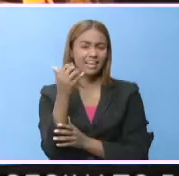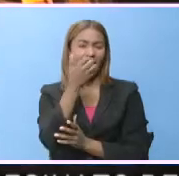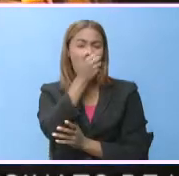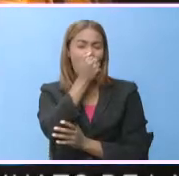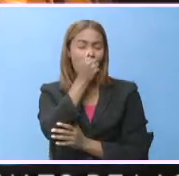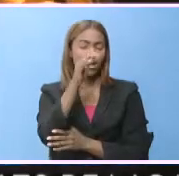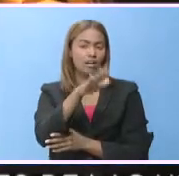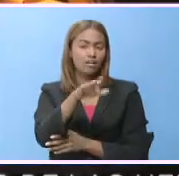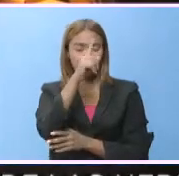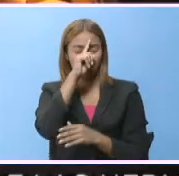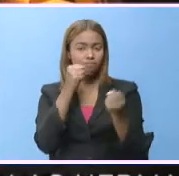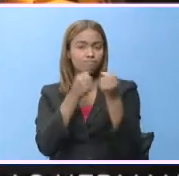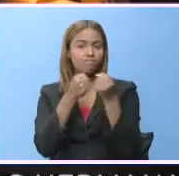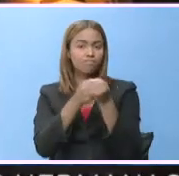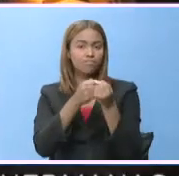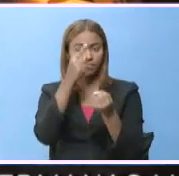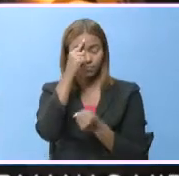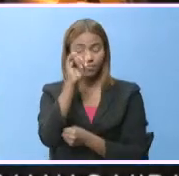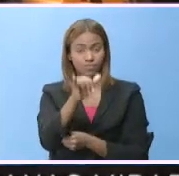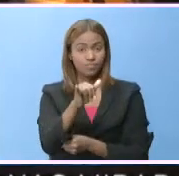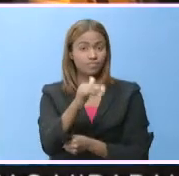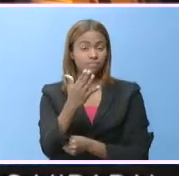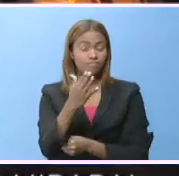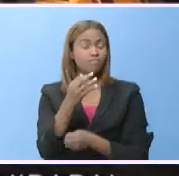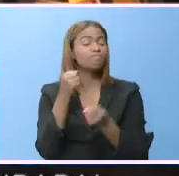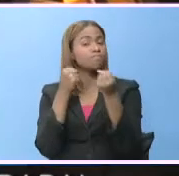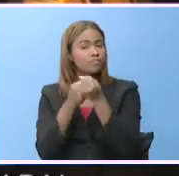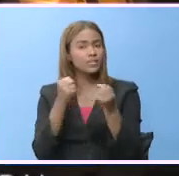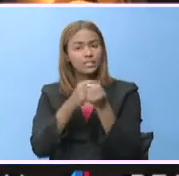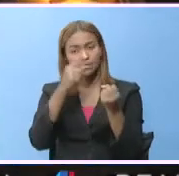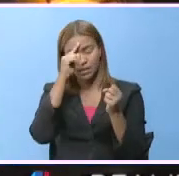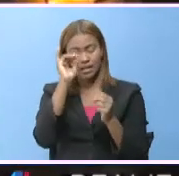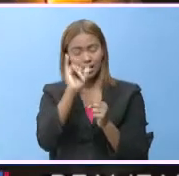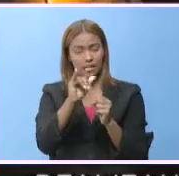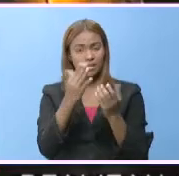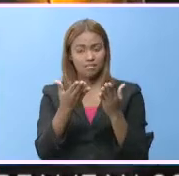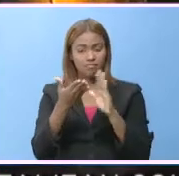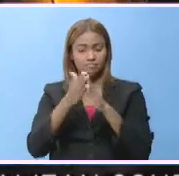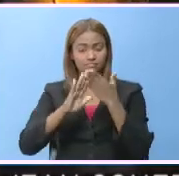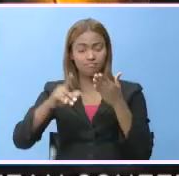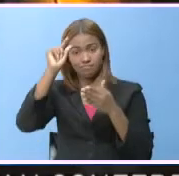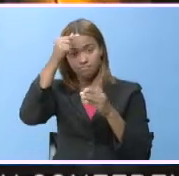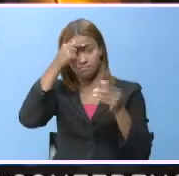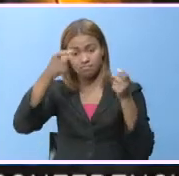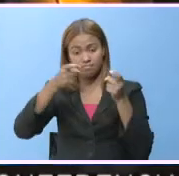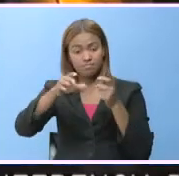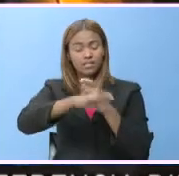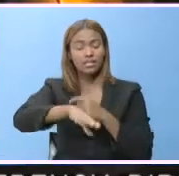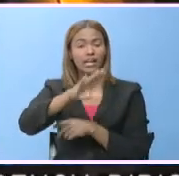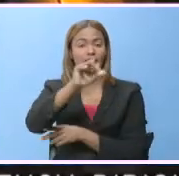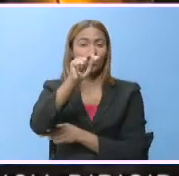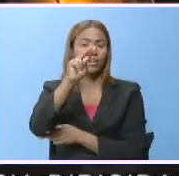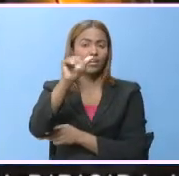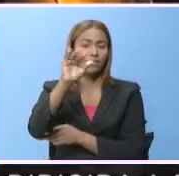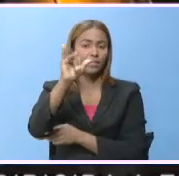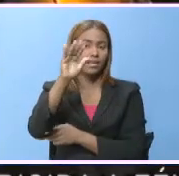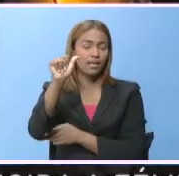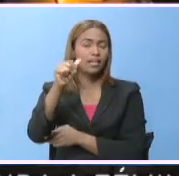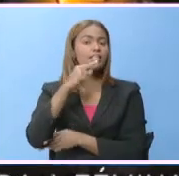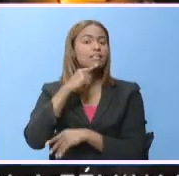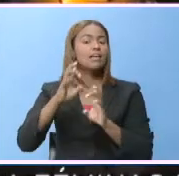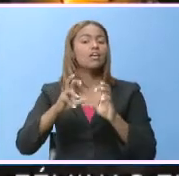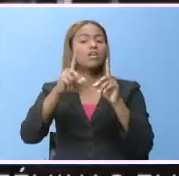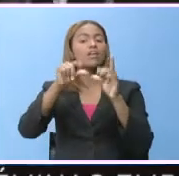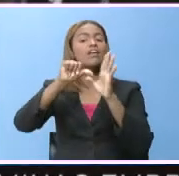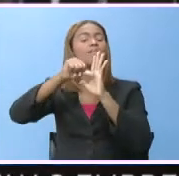esto en apoyo a esta, pues, loable causa. Durante la actividad, la alcaldesa del Distrito Nacional, Carolina Mejía, afirmó que la educación es